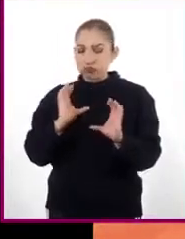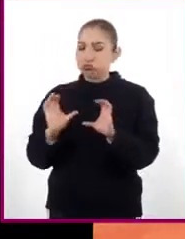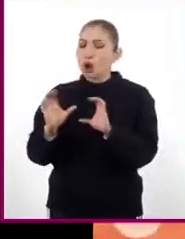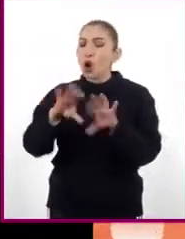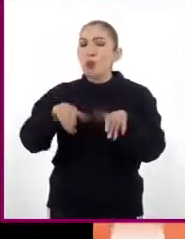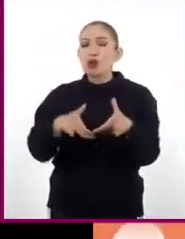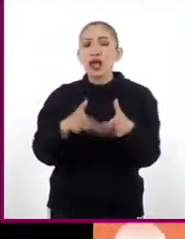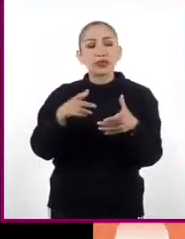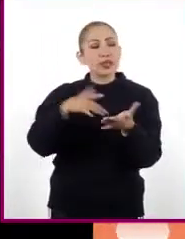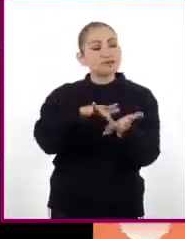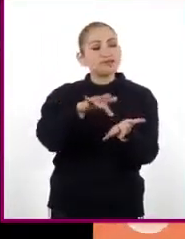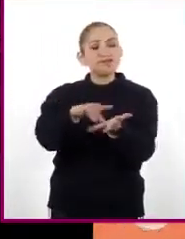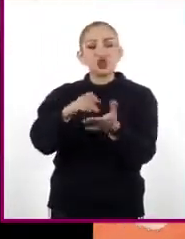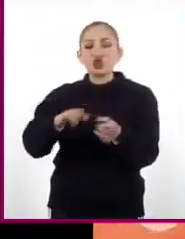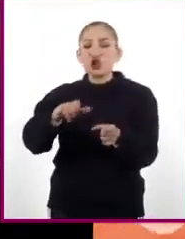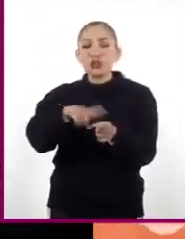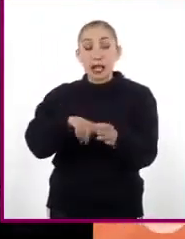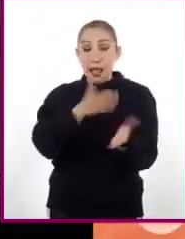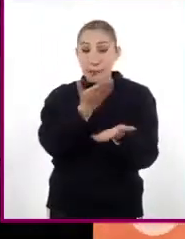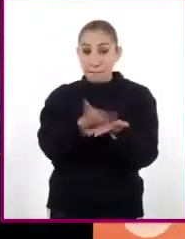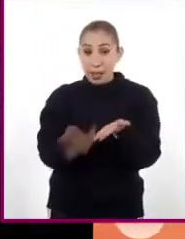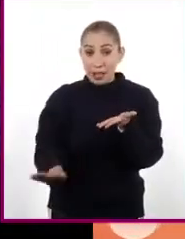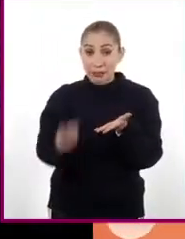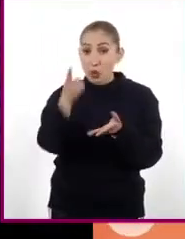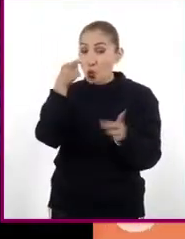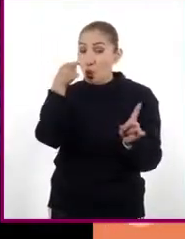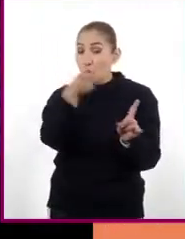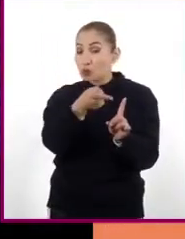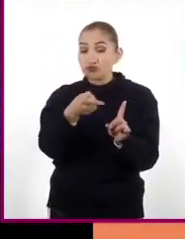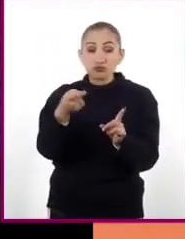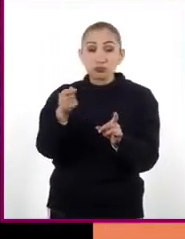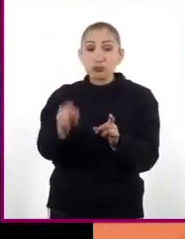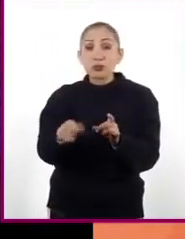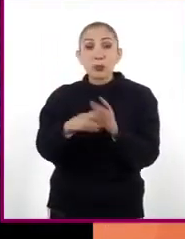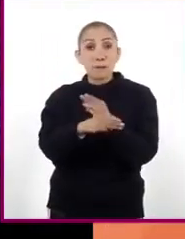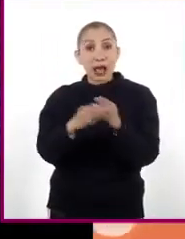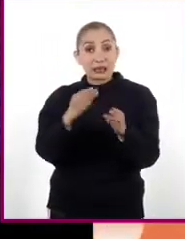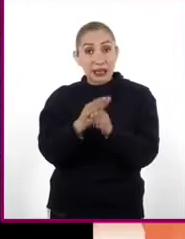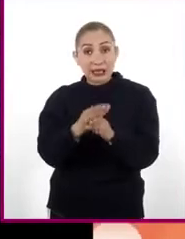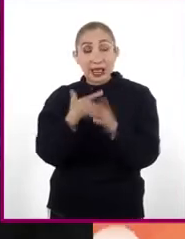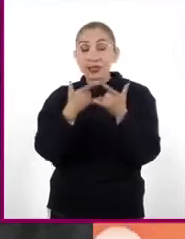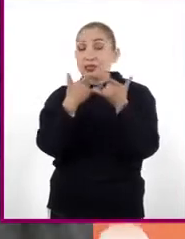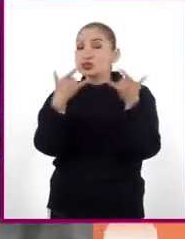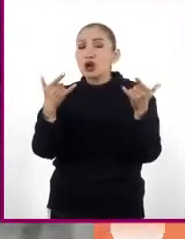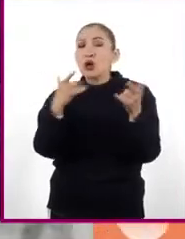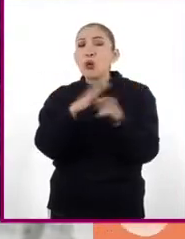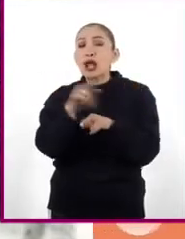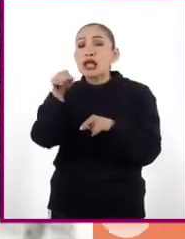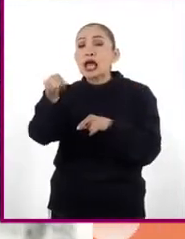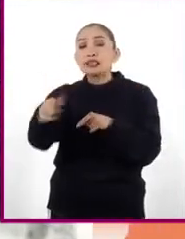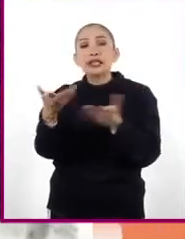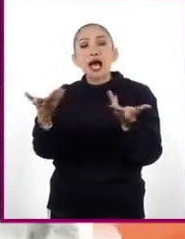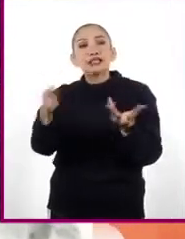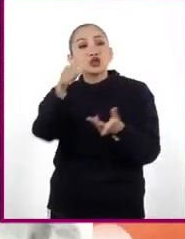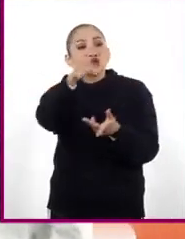comunidad y su sociedad. Por su parte, uno de los propósitos de la asignatura de Historia es desarrollar una conciencia